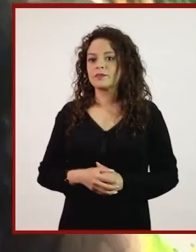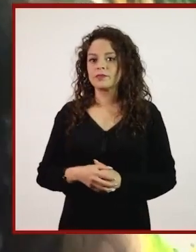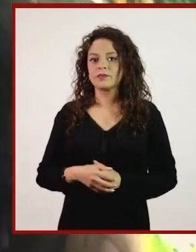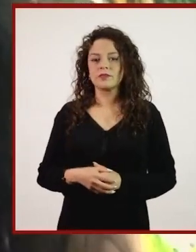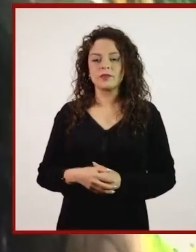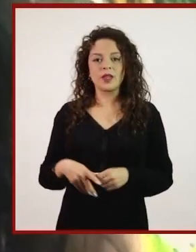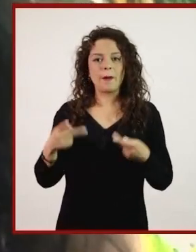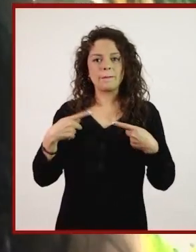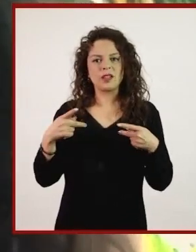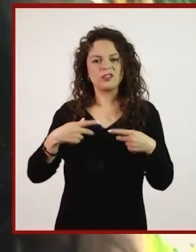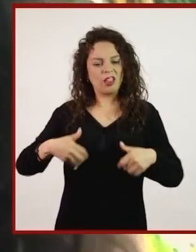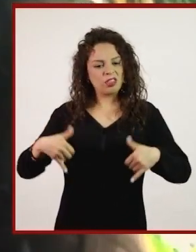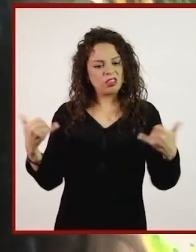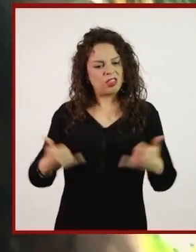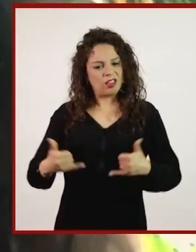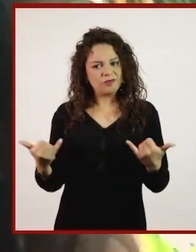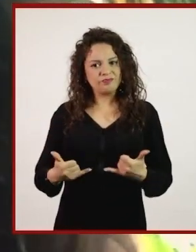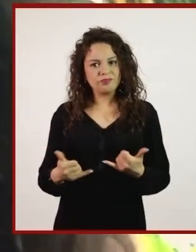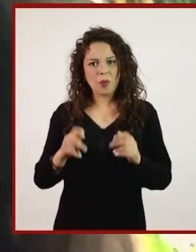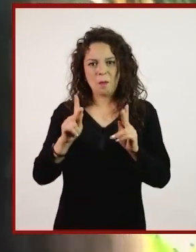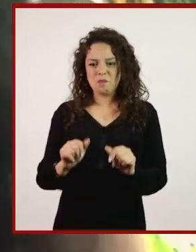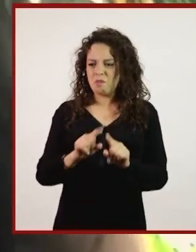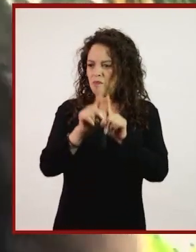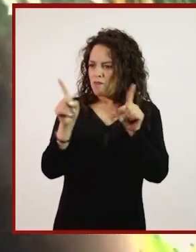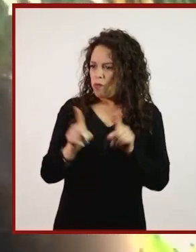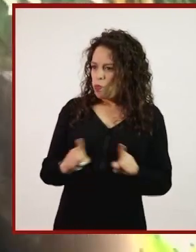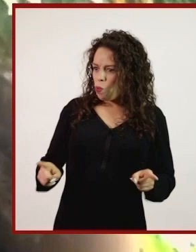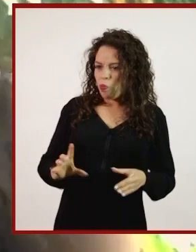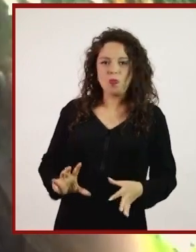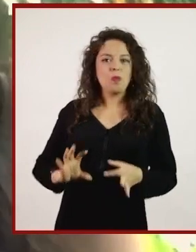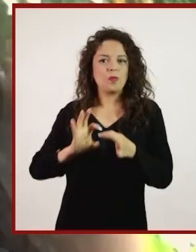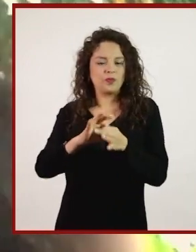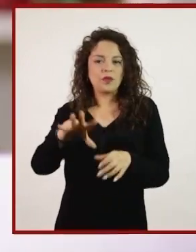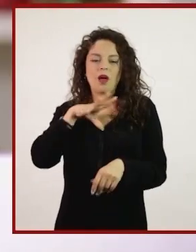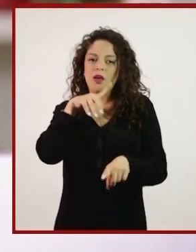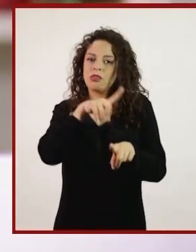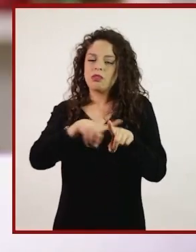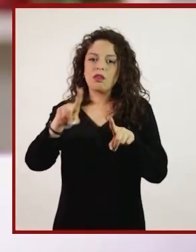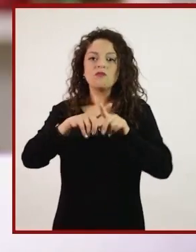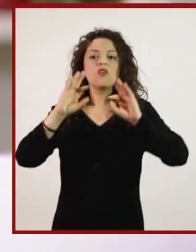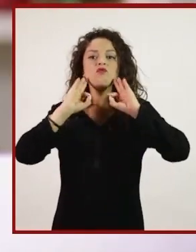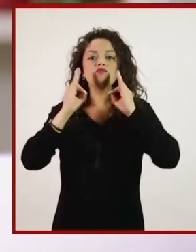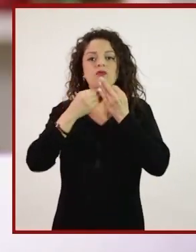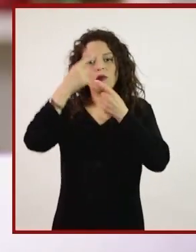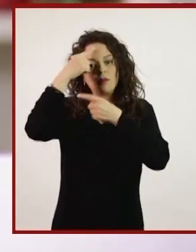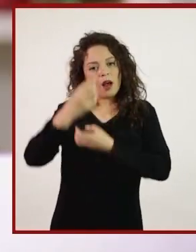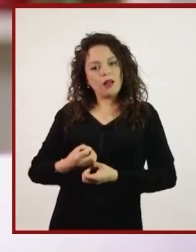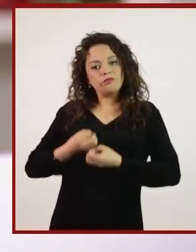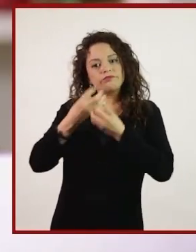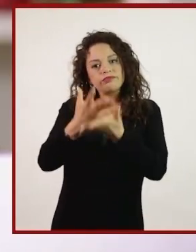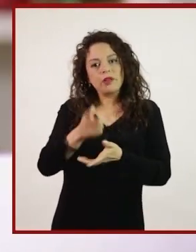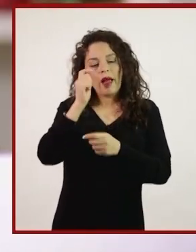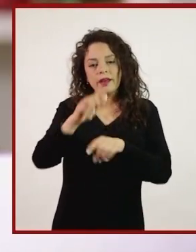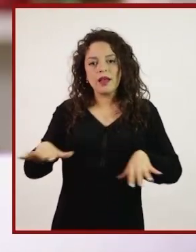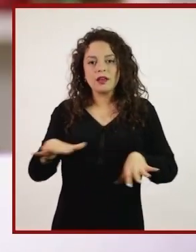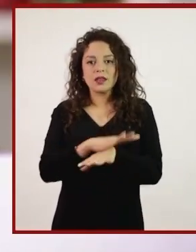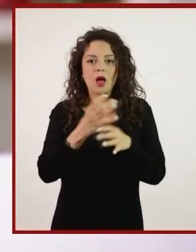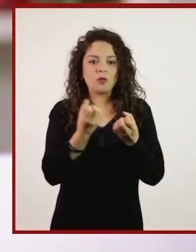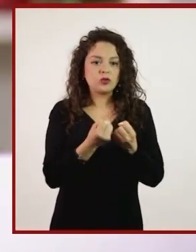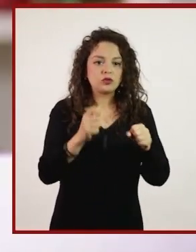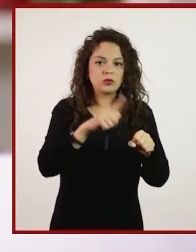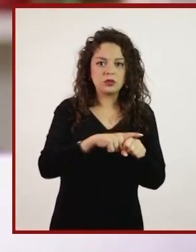arte, o sea, va ligado con la resistencia, con la rebeldía, con la paz, ¿no? Entonces,